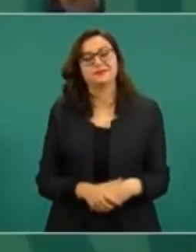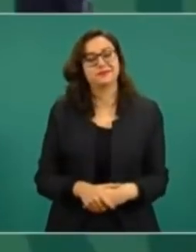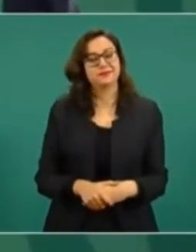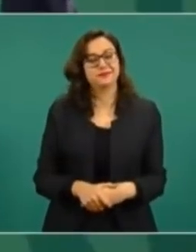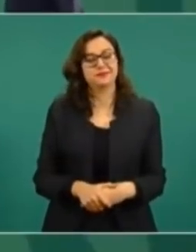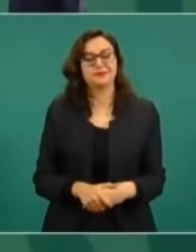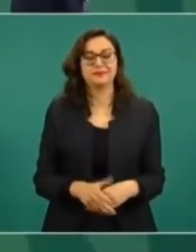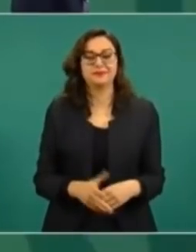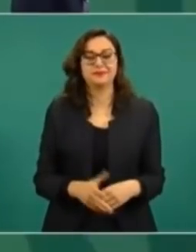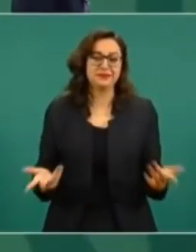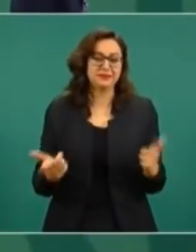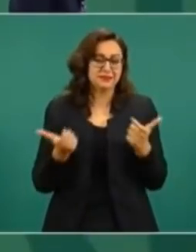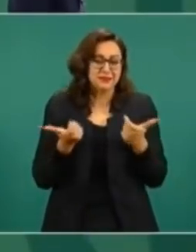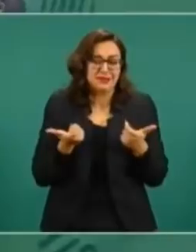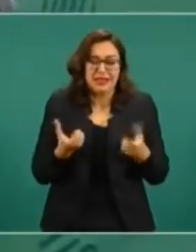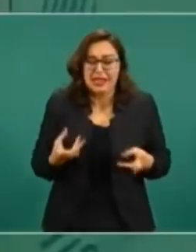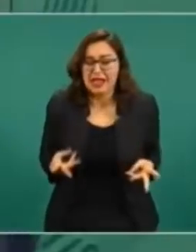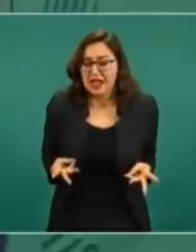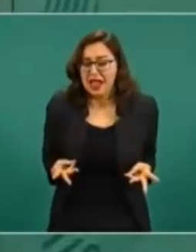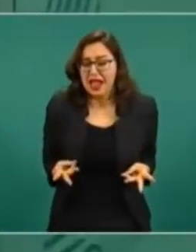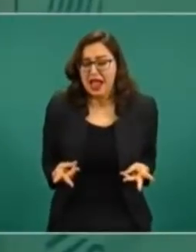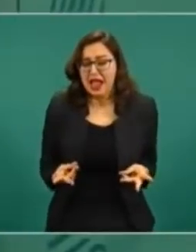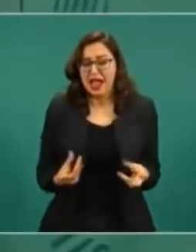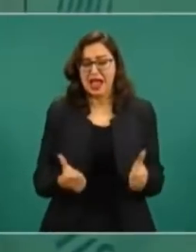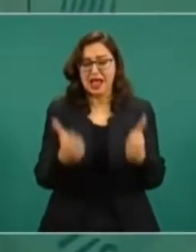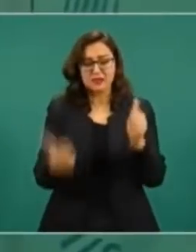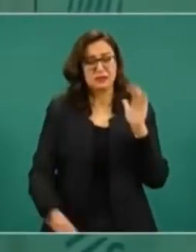Costó un dineral